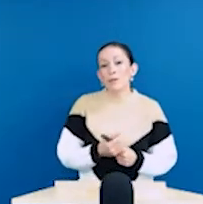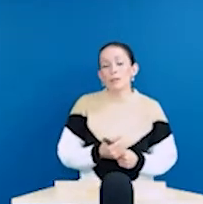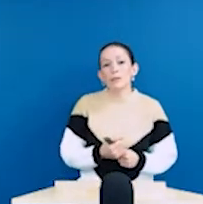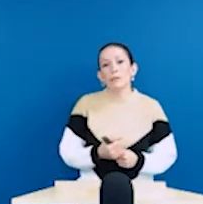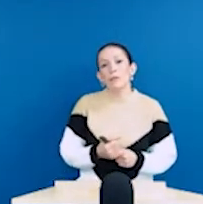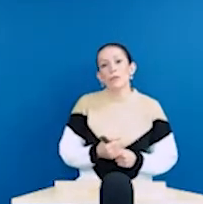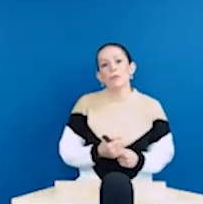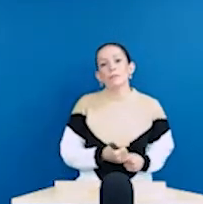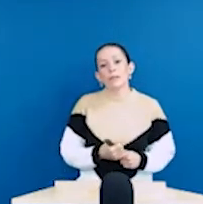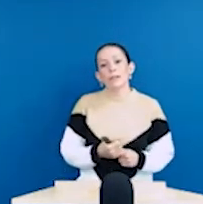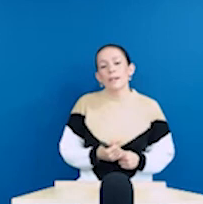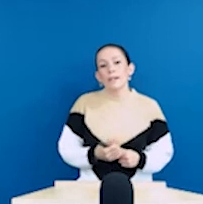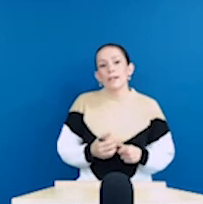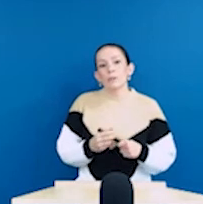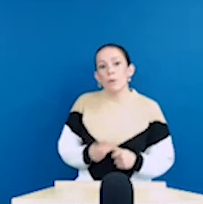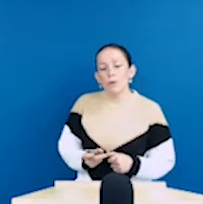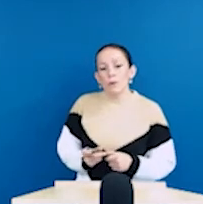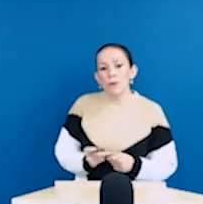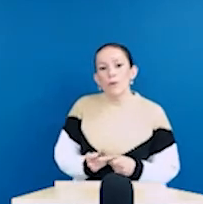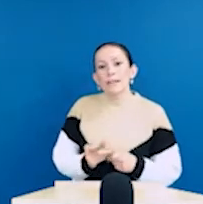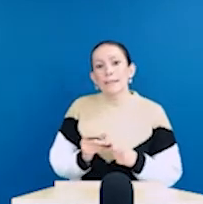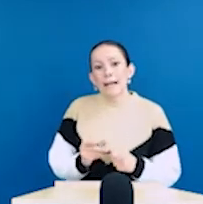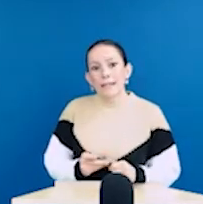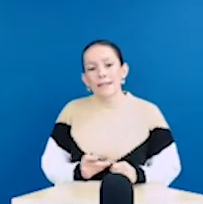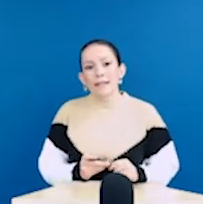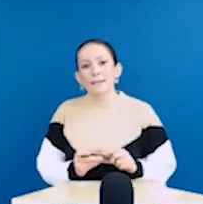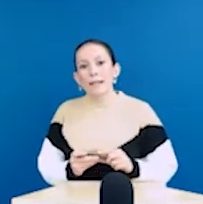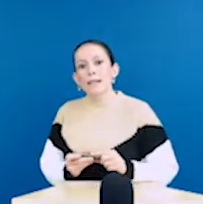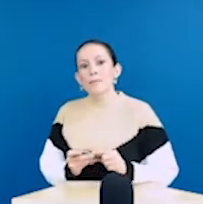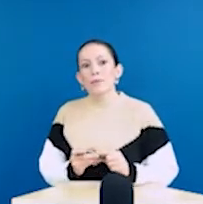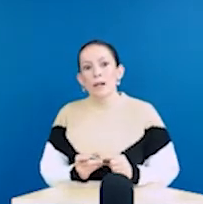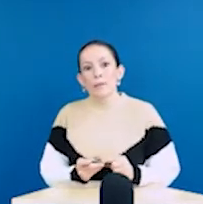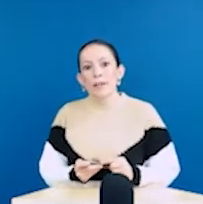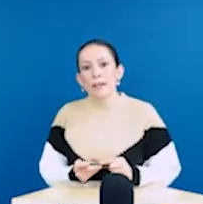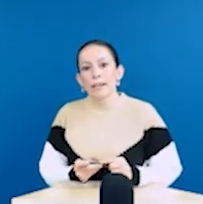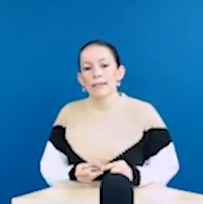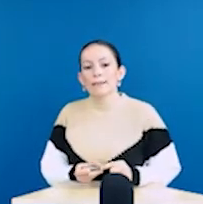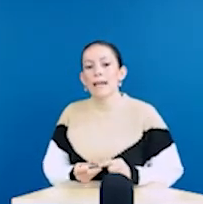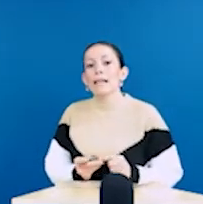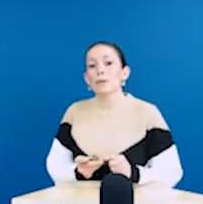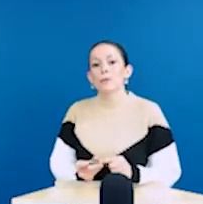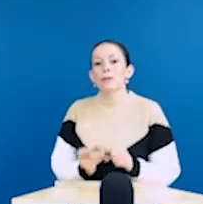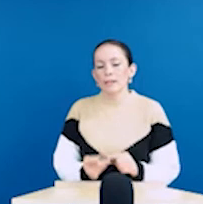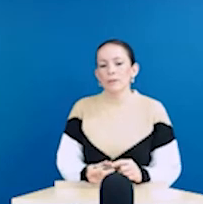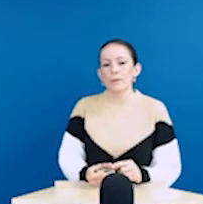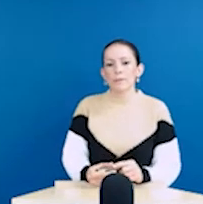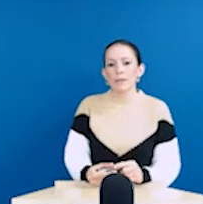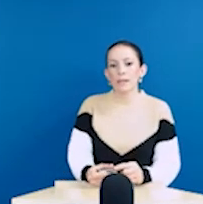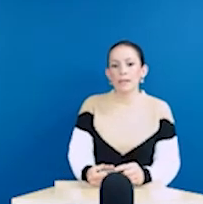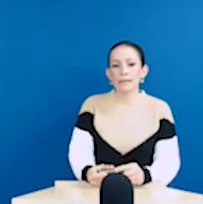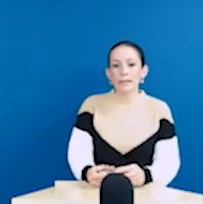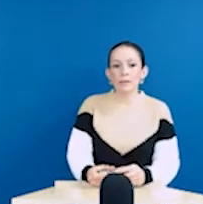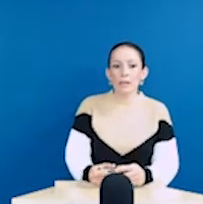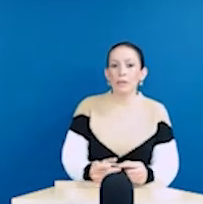el manejo de los residuos, lo digo es porque todo lo que sale de la sala de quimioterapia es de alto riesgo.